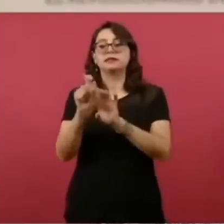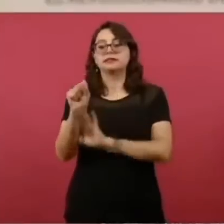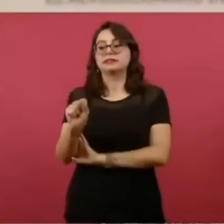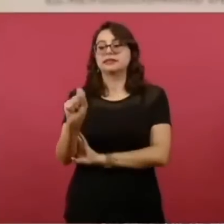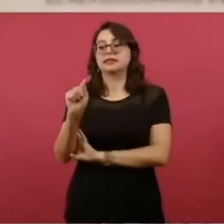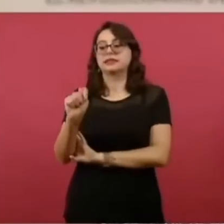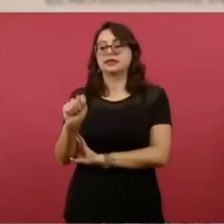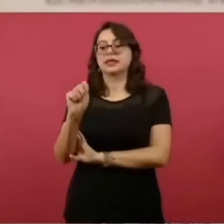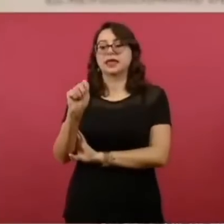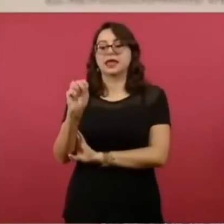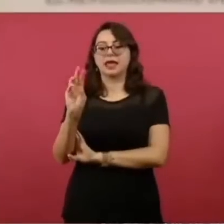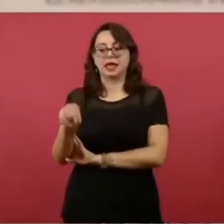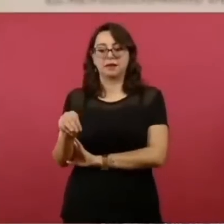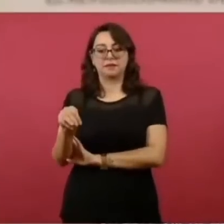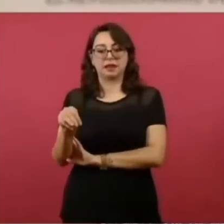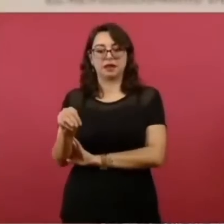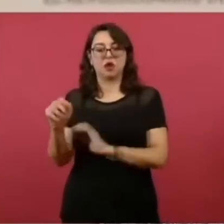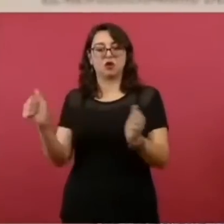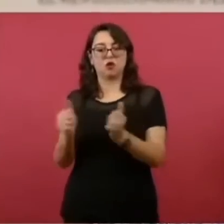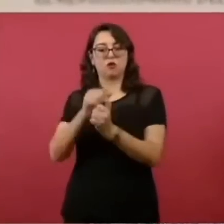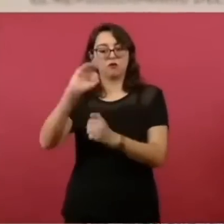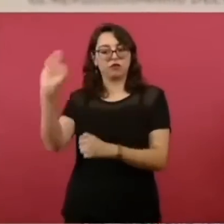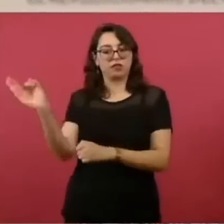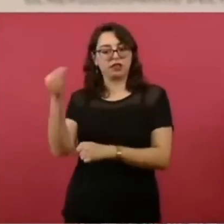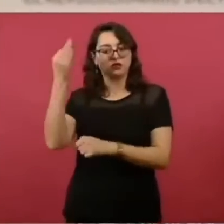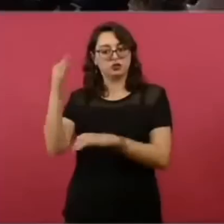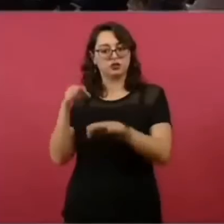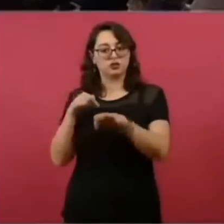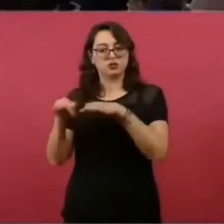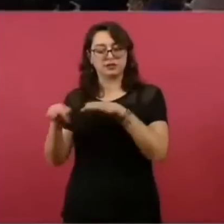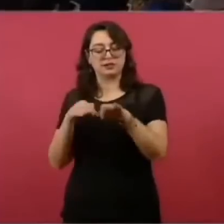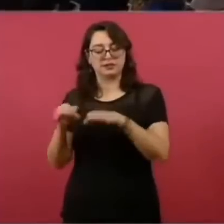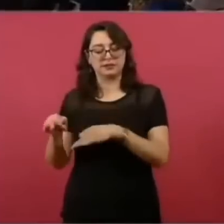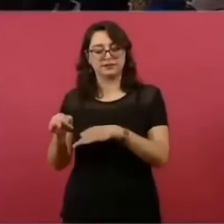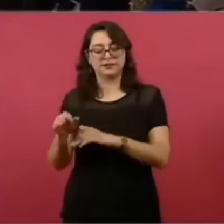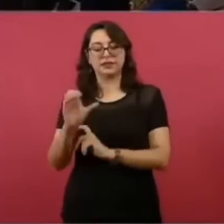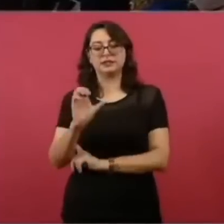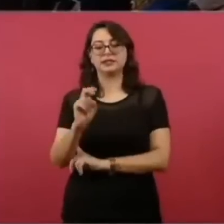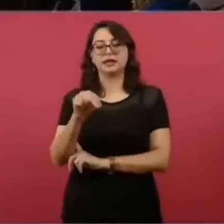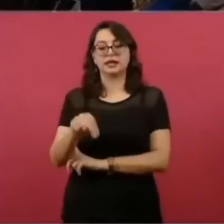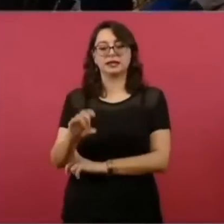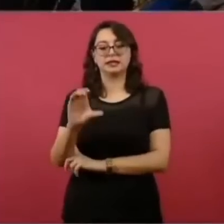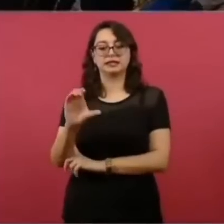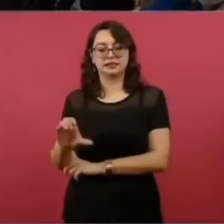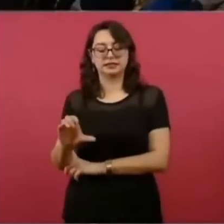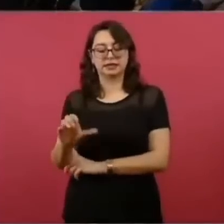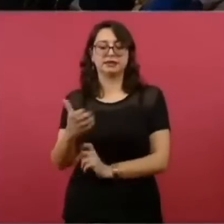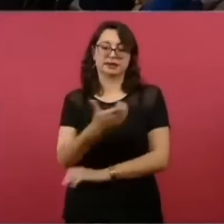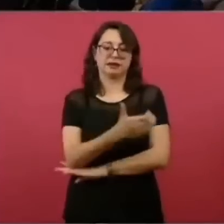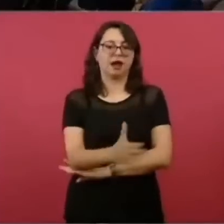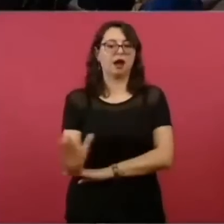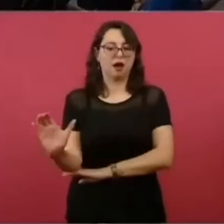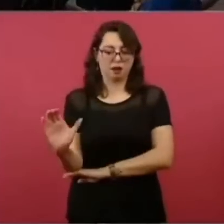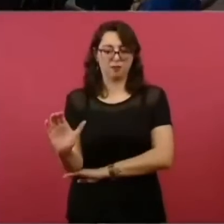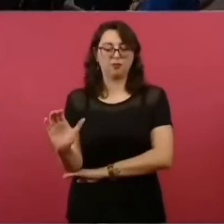la Confederación de Trabajadores de México, y surge la CNC, la Confederación Nacional Campesina.